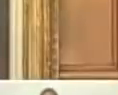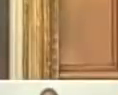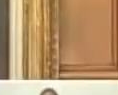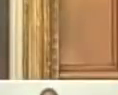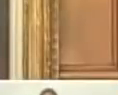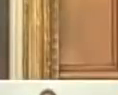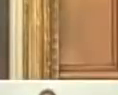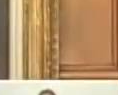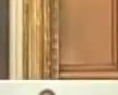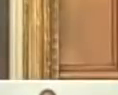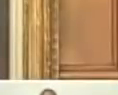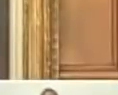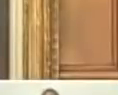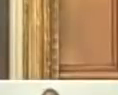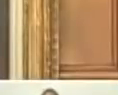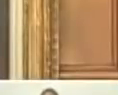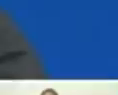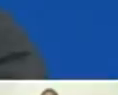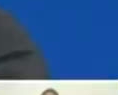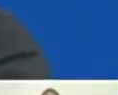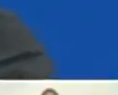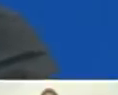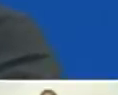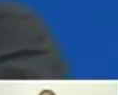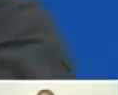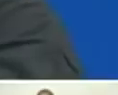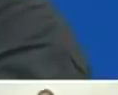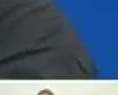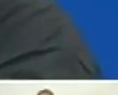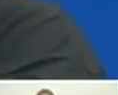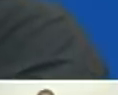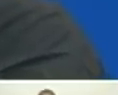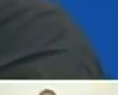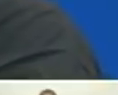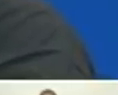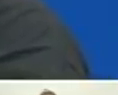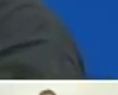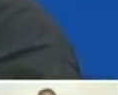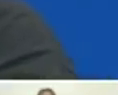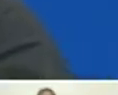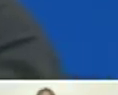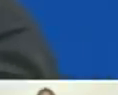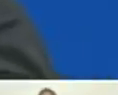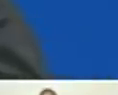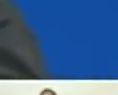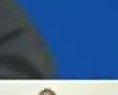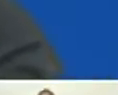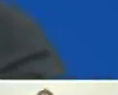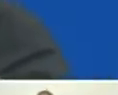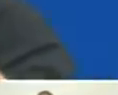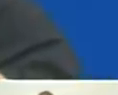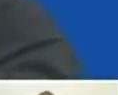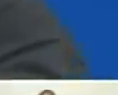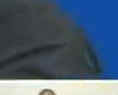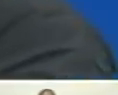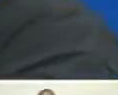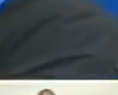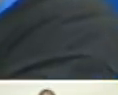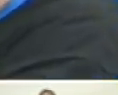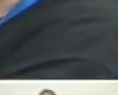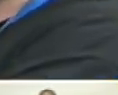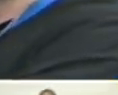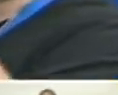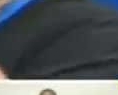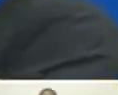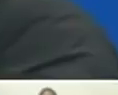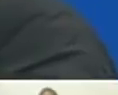Te dicen con qué indignarte, aguarden. Si el problema no es el yugo, es Maduro. El más duro problema cuando madrugo es la inyección del